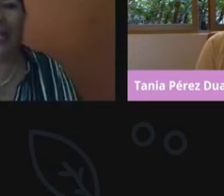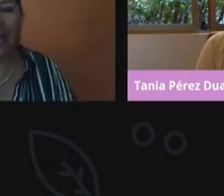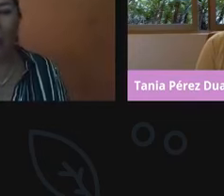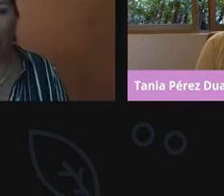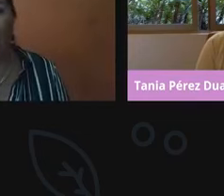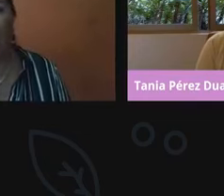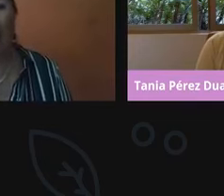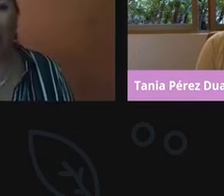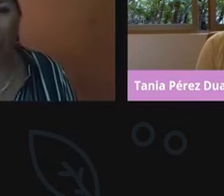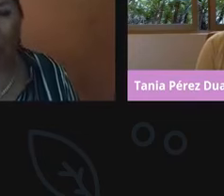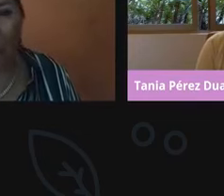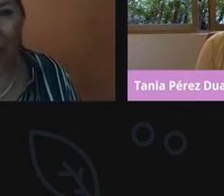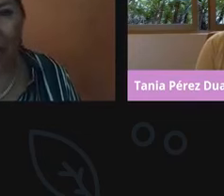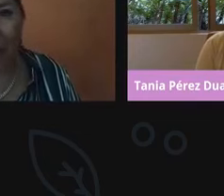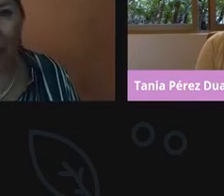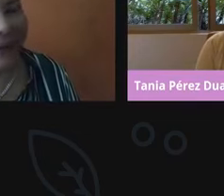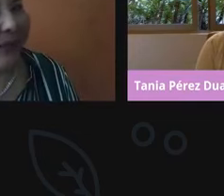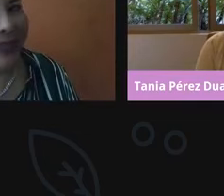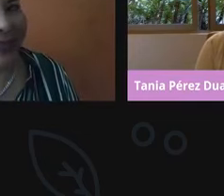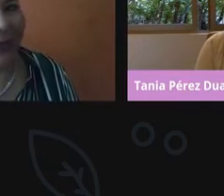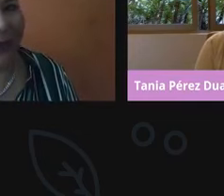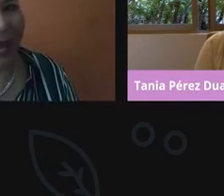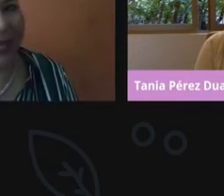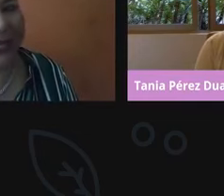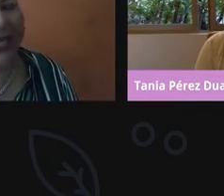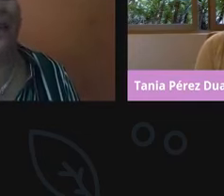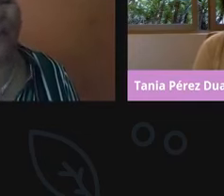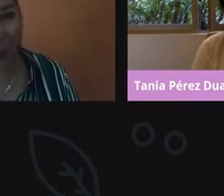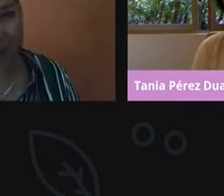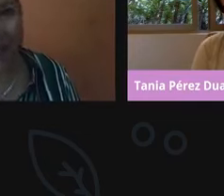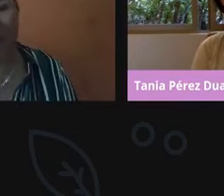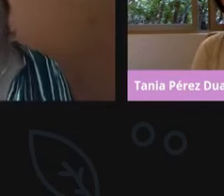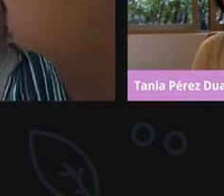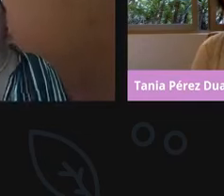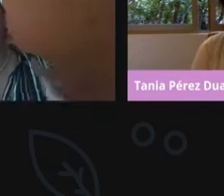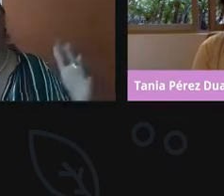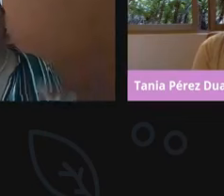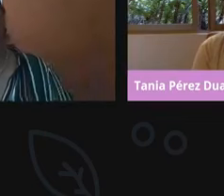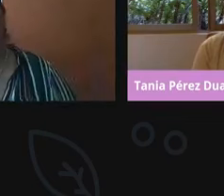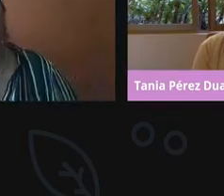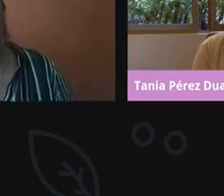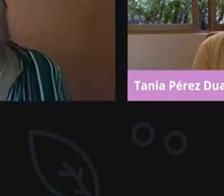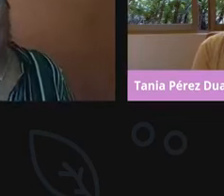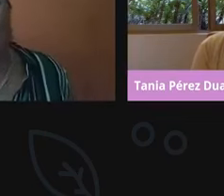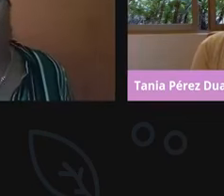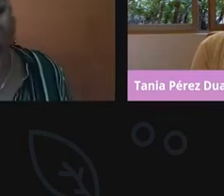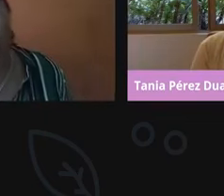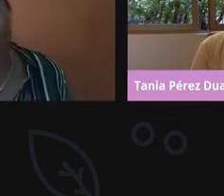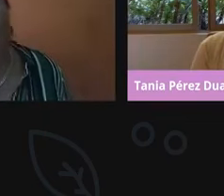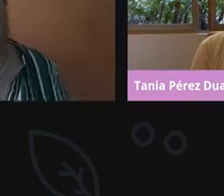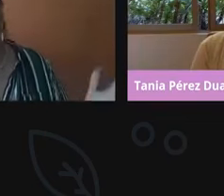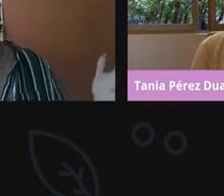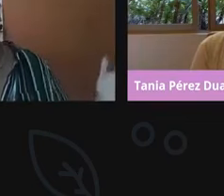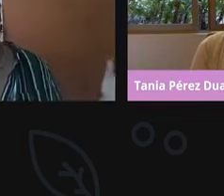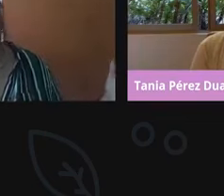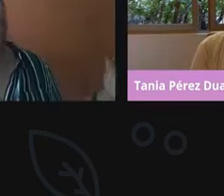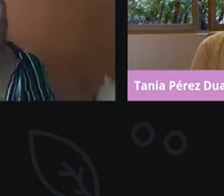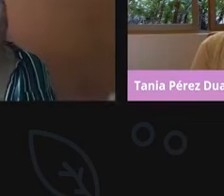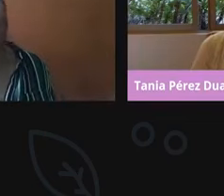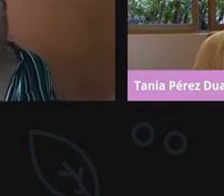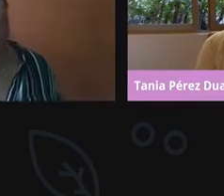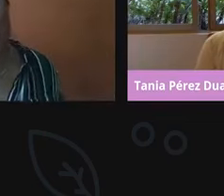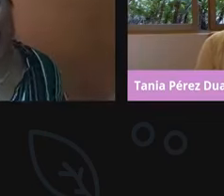y directora de TOC México. Doctora, qué honor. Qué placer, de verdad. Yo anduve correteando a la doctora,